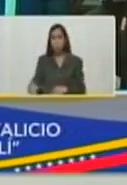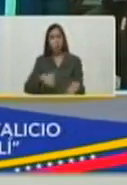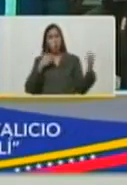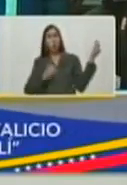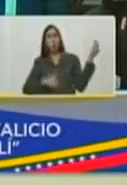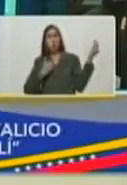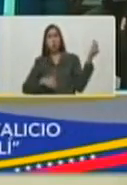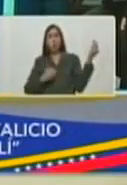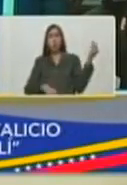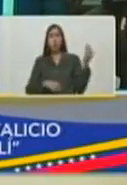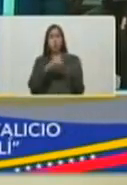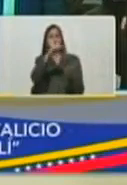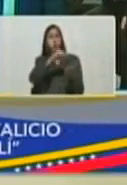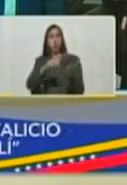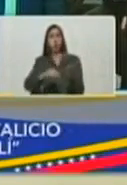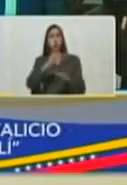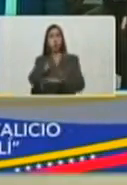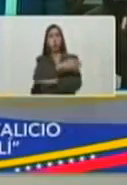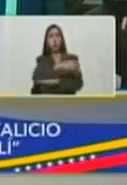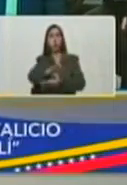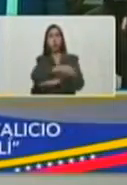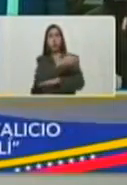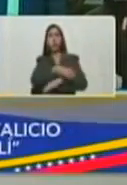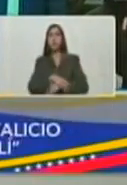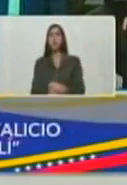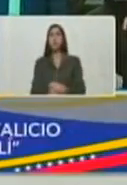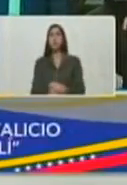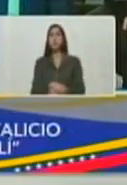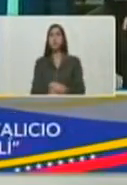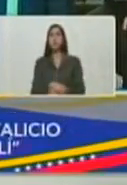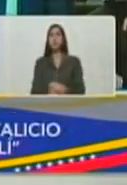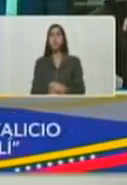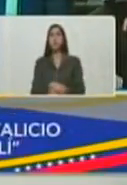cancionero. Que mi canto no se pierda.